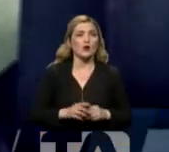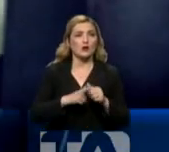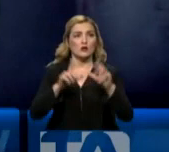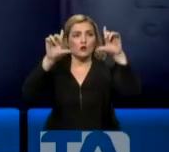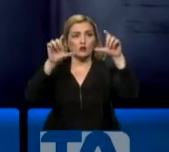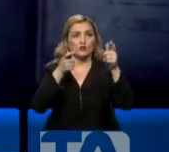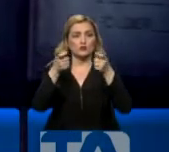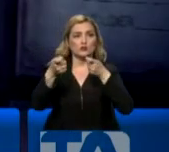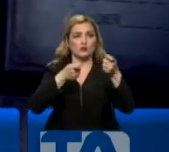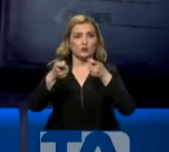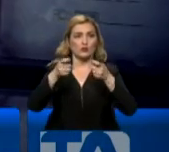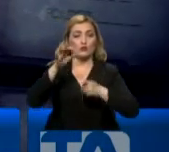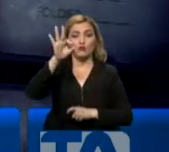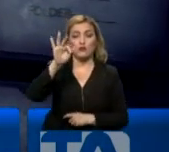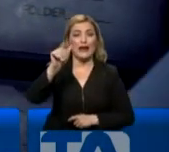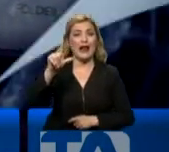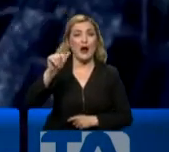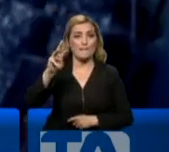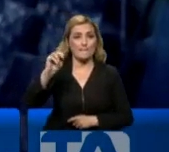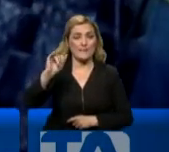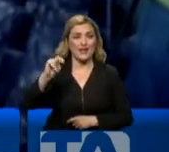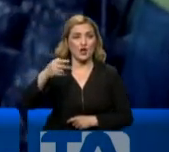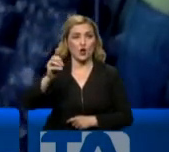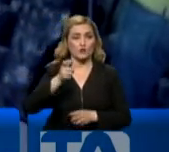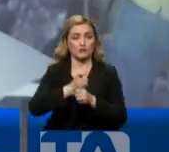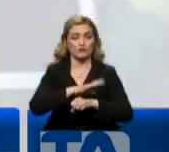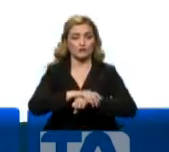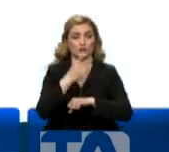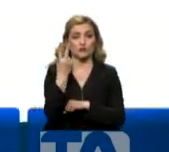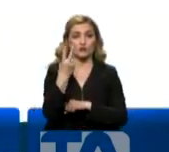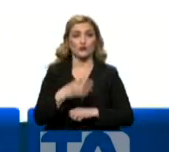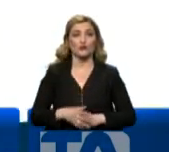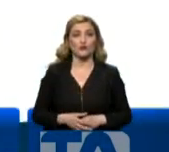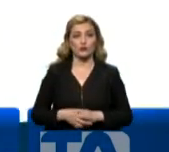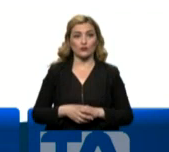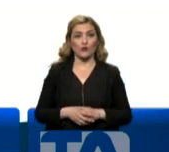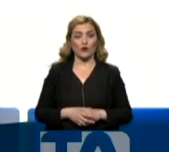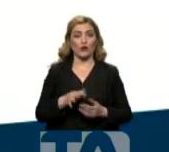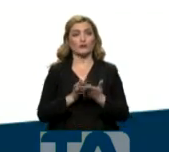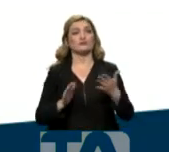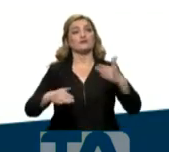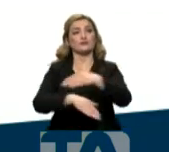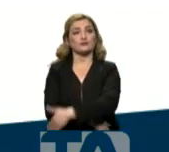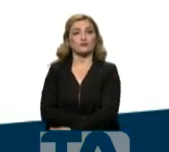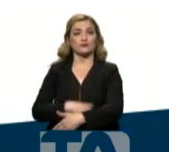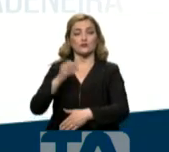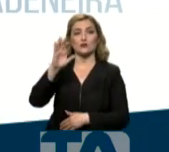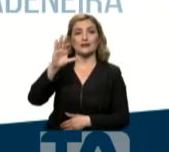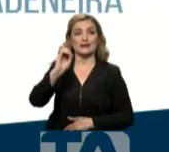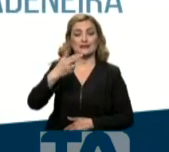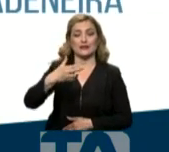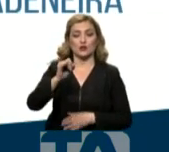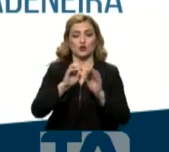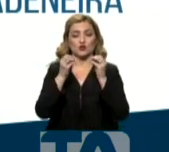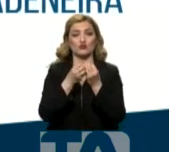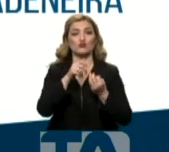del operativo denominado Flamingo y que terminó con la captura de dos personajes. En los cantones de Otavalo y Cotacachi operaba una